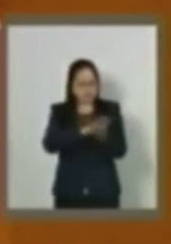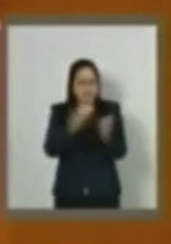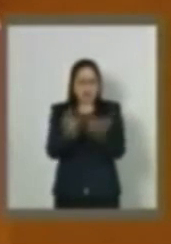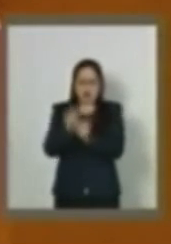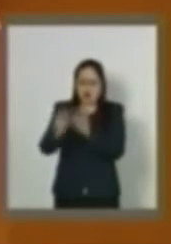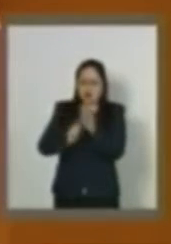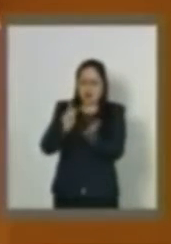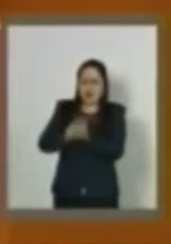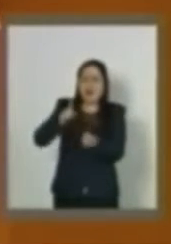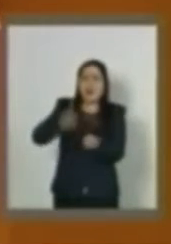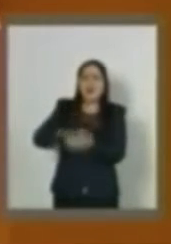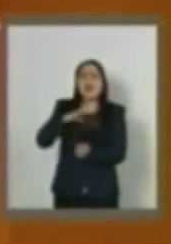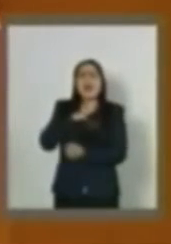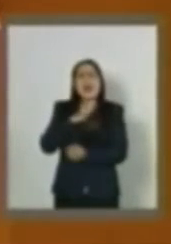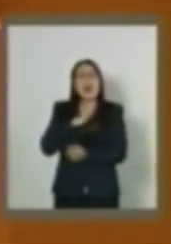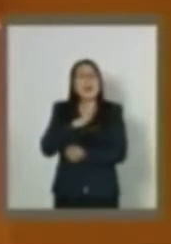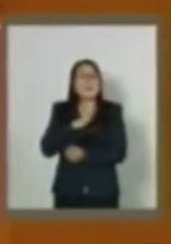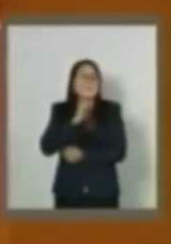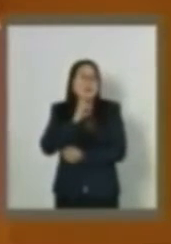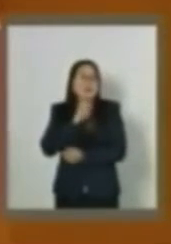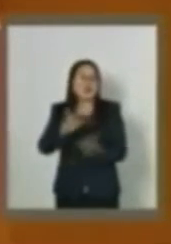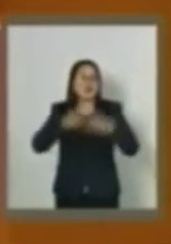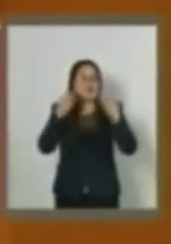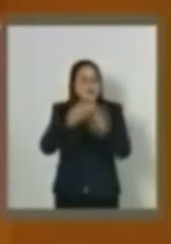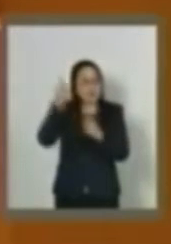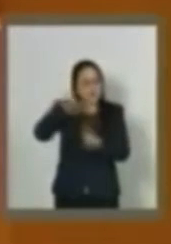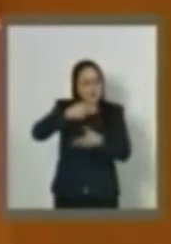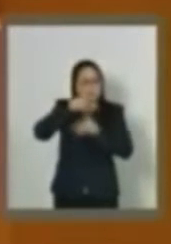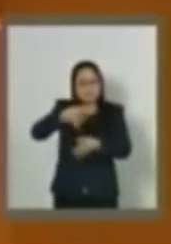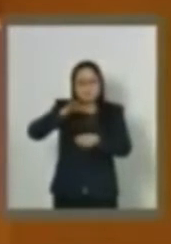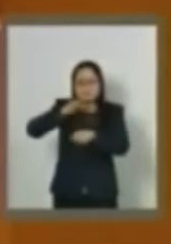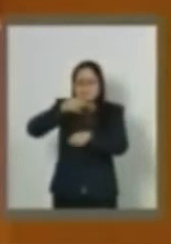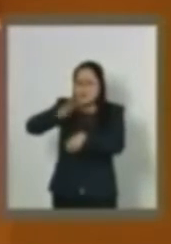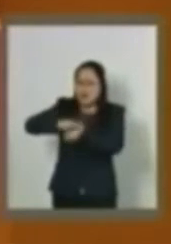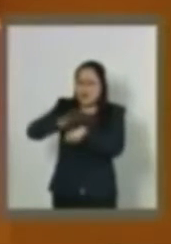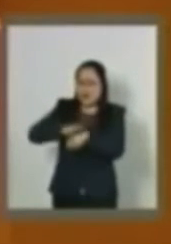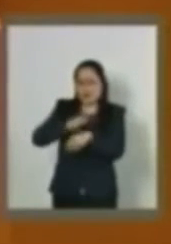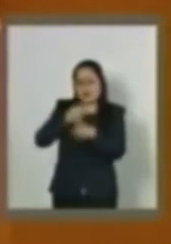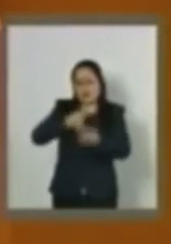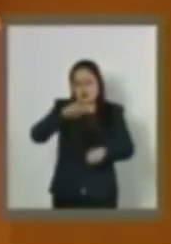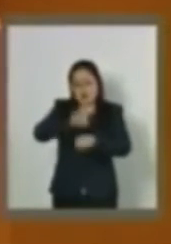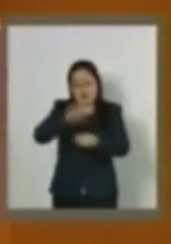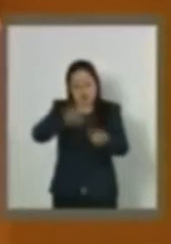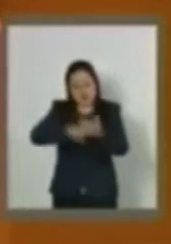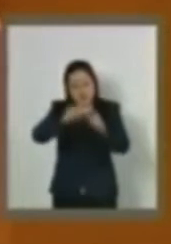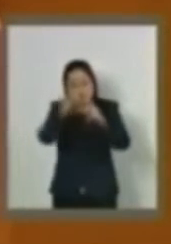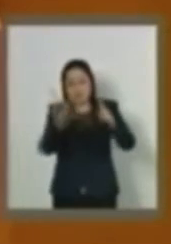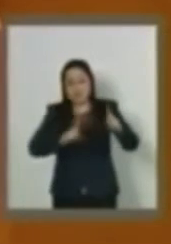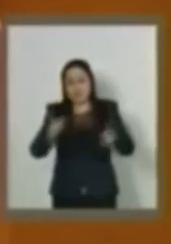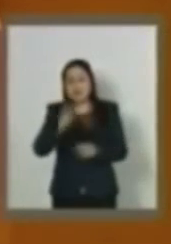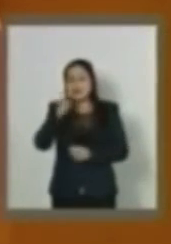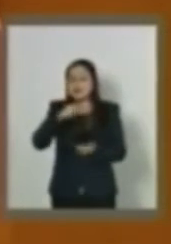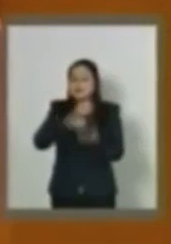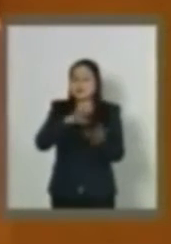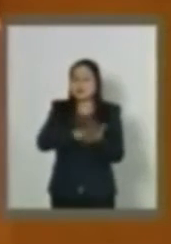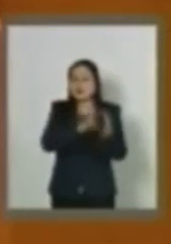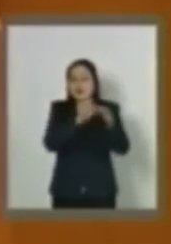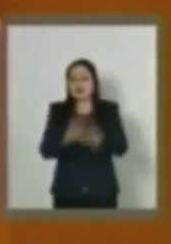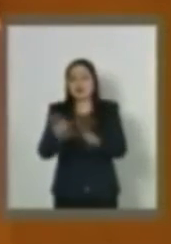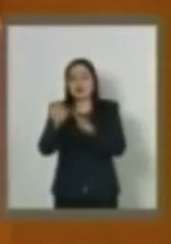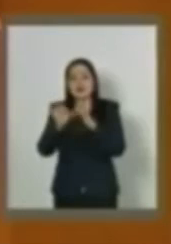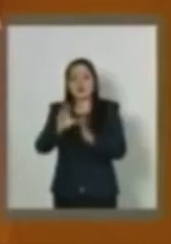todo hasta este momento la discusión continúa, como les decía hace unos momentos, hace 15, 20 minutos comenzó esta discusión en lo general,